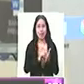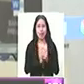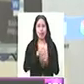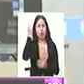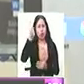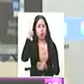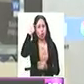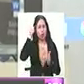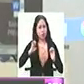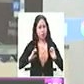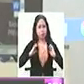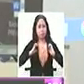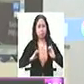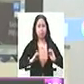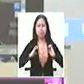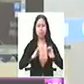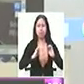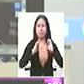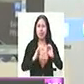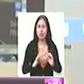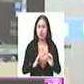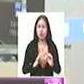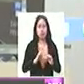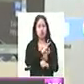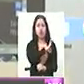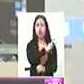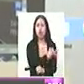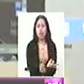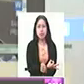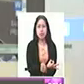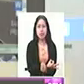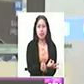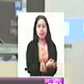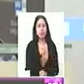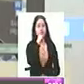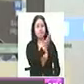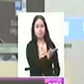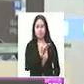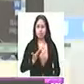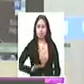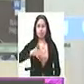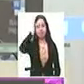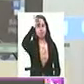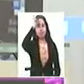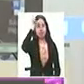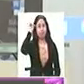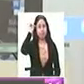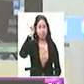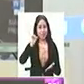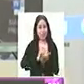denodado de todo el gobierno, de la presidenta Yanine Áñez, que desde